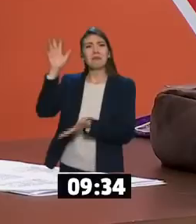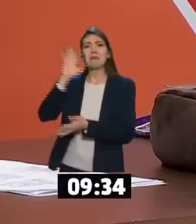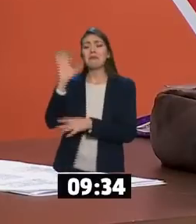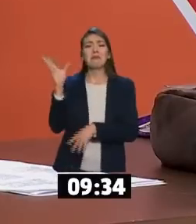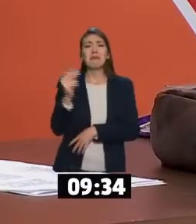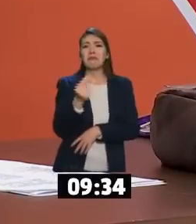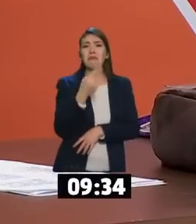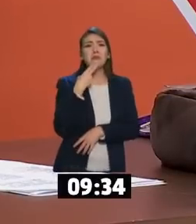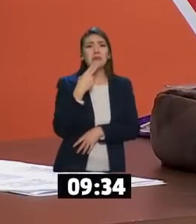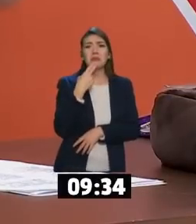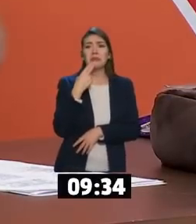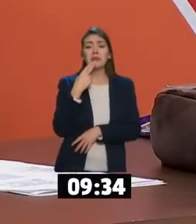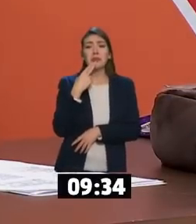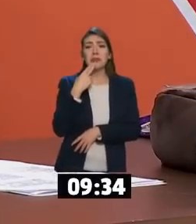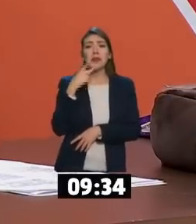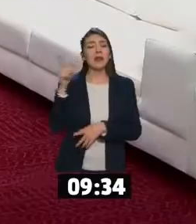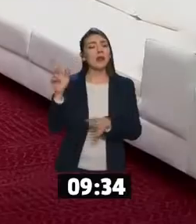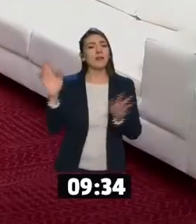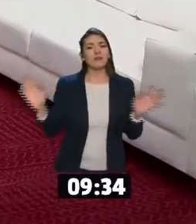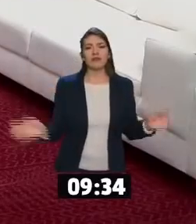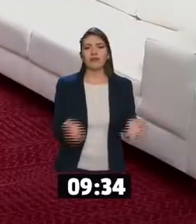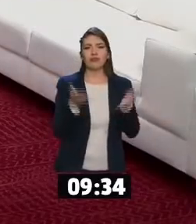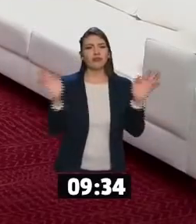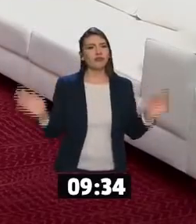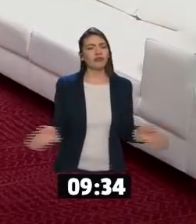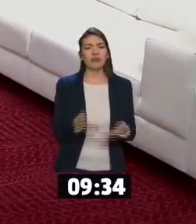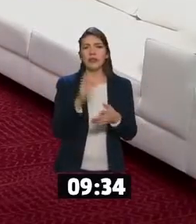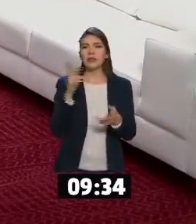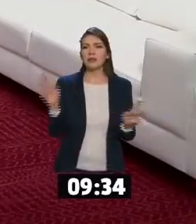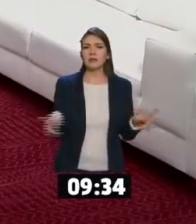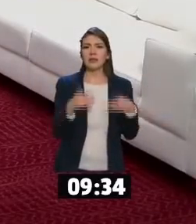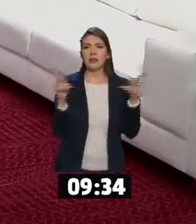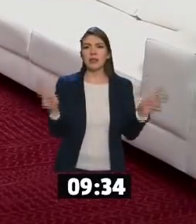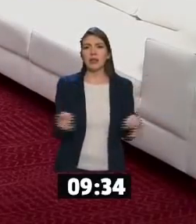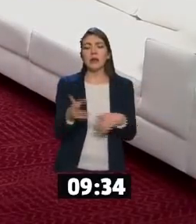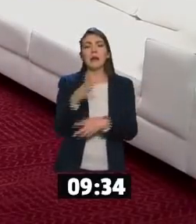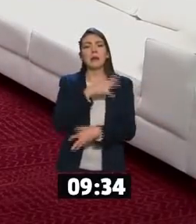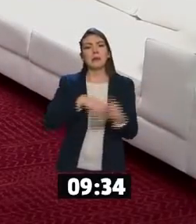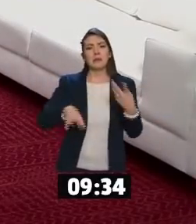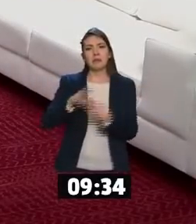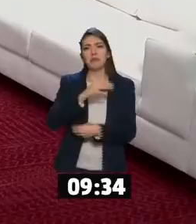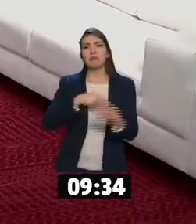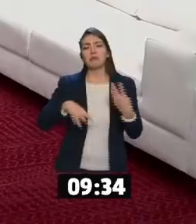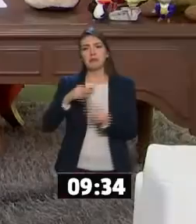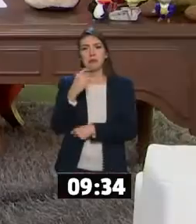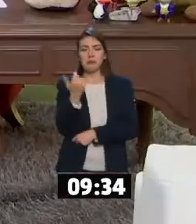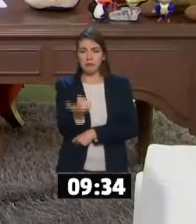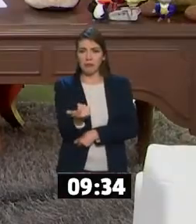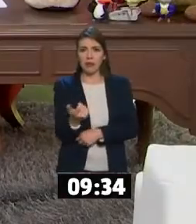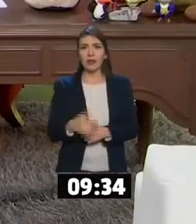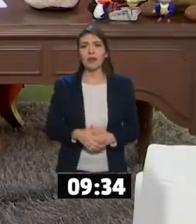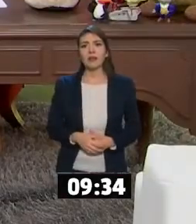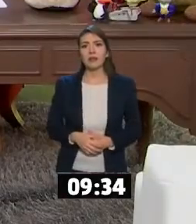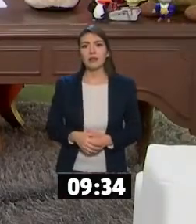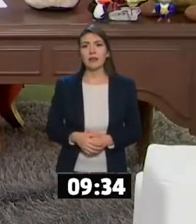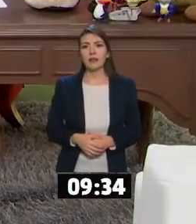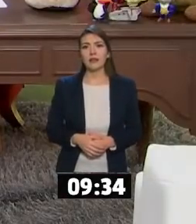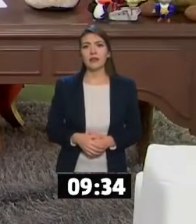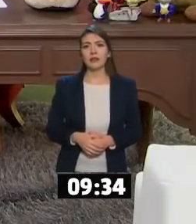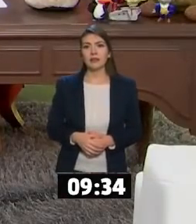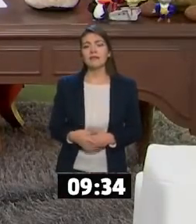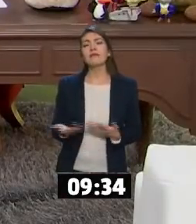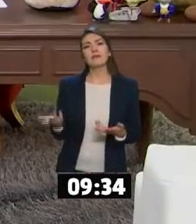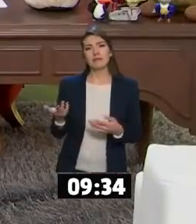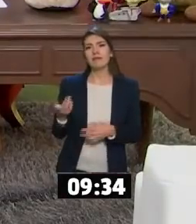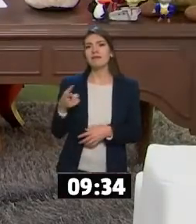porque compraban una cada semana y les da un poquito de economía a estas chicas. Mira, nada más. ¿Qué cosa, Lo que es Tomás? tener dinero, ¿no? Para Pero desperdiciar.